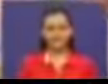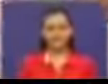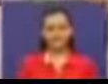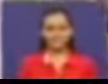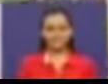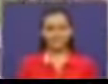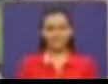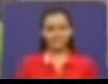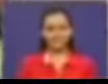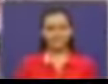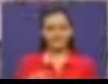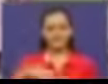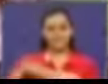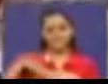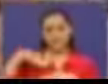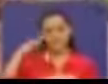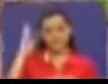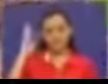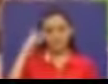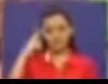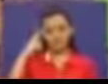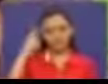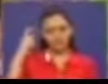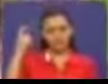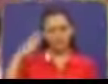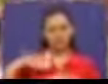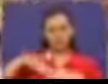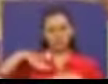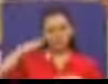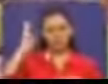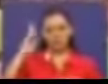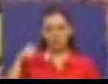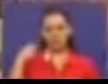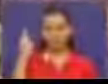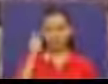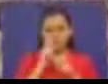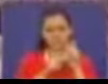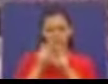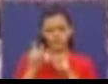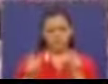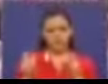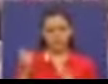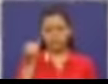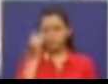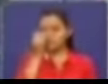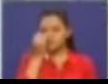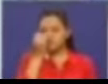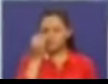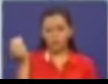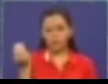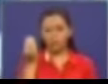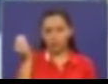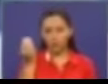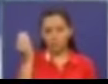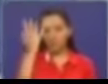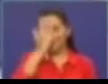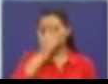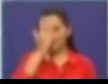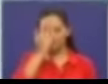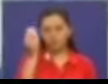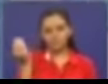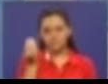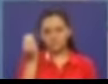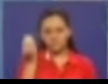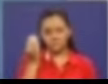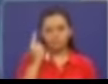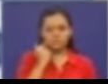vencer. Nuestra mayor esperanza son las decenas, quizás centenas, de chicos indígenas, afros, que están ahora estudiando gracias a la